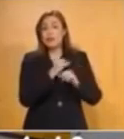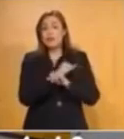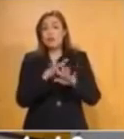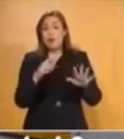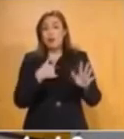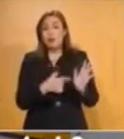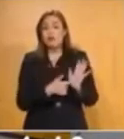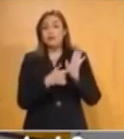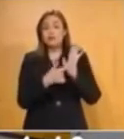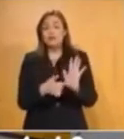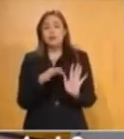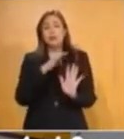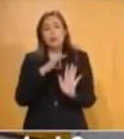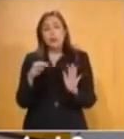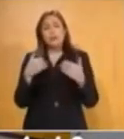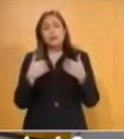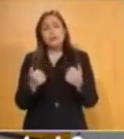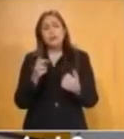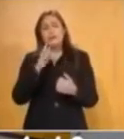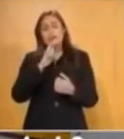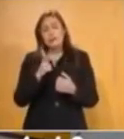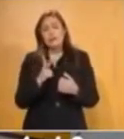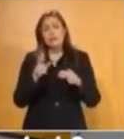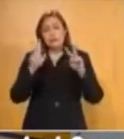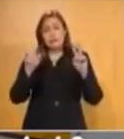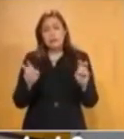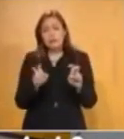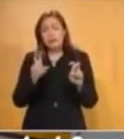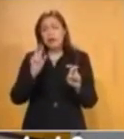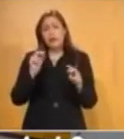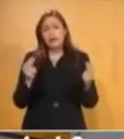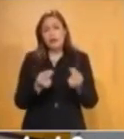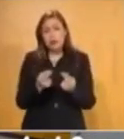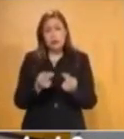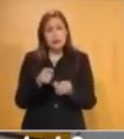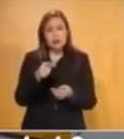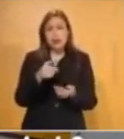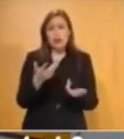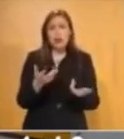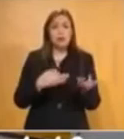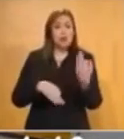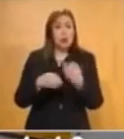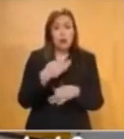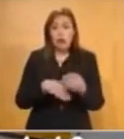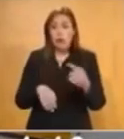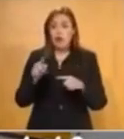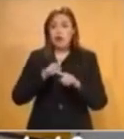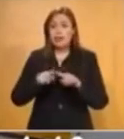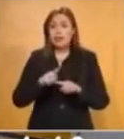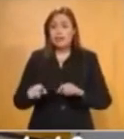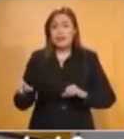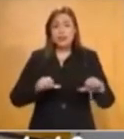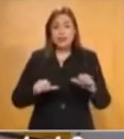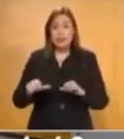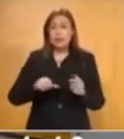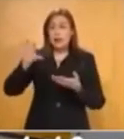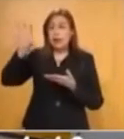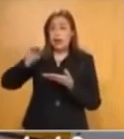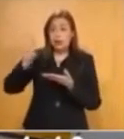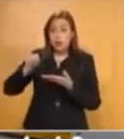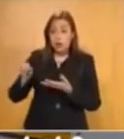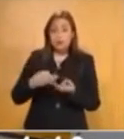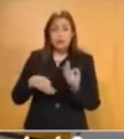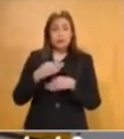puedes comprender un poco acerca del tema. No es necesario que hagas absolutamente todas las actividades que yo voy haciendo aquí o que copies